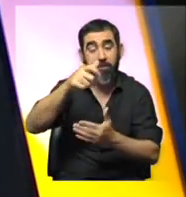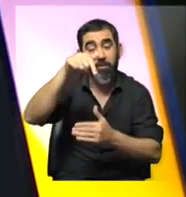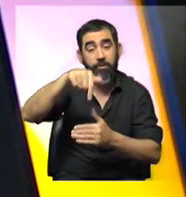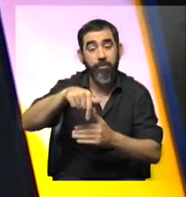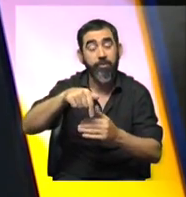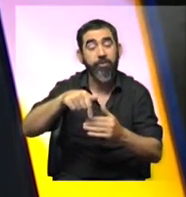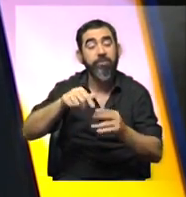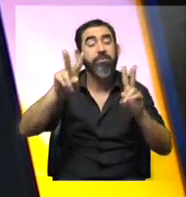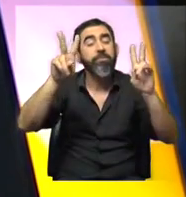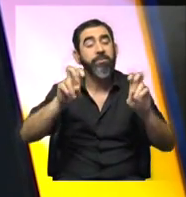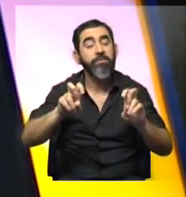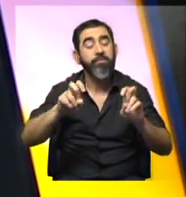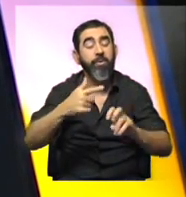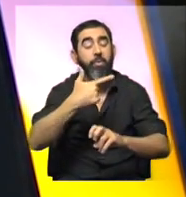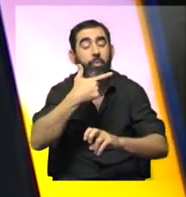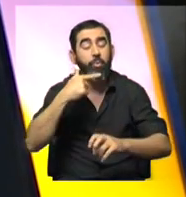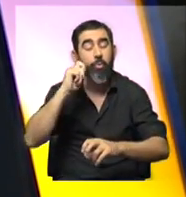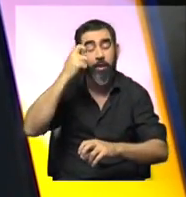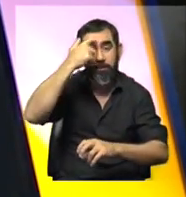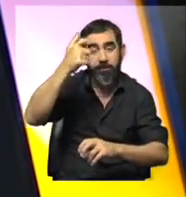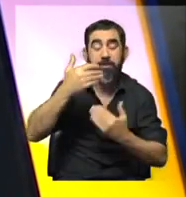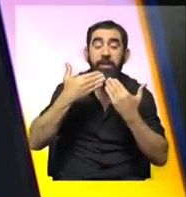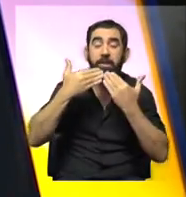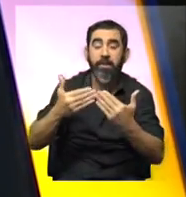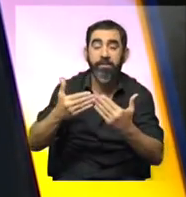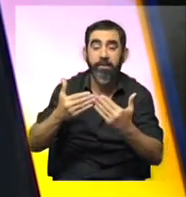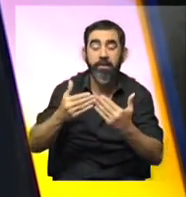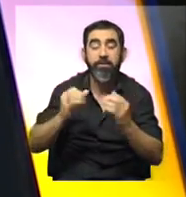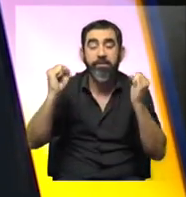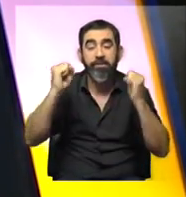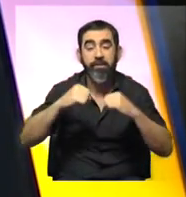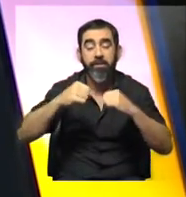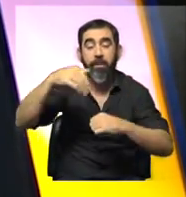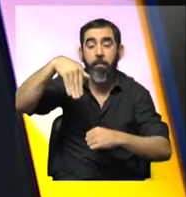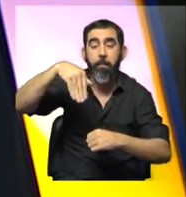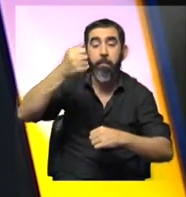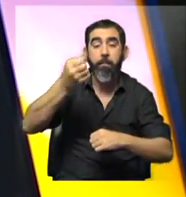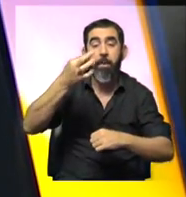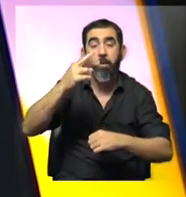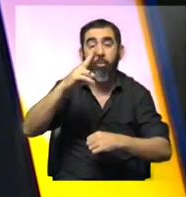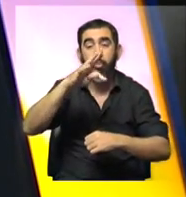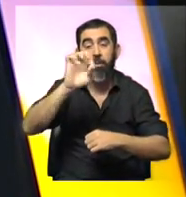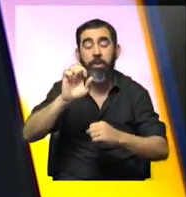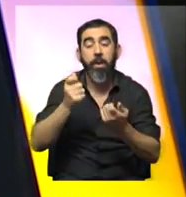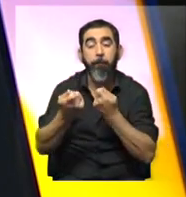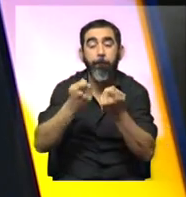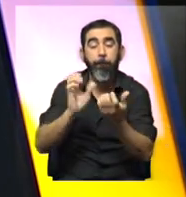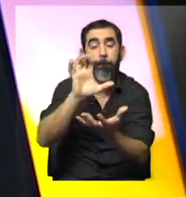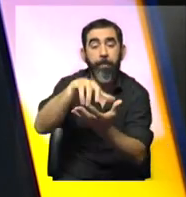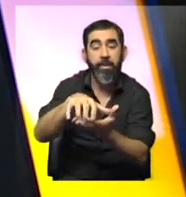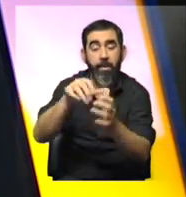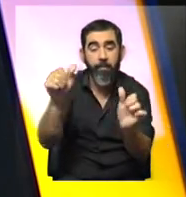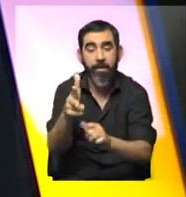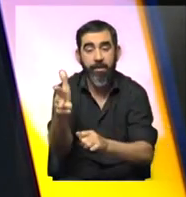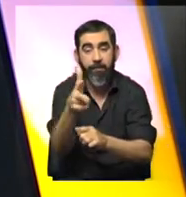un cierre que tiene que ver con Gusto a Ciencia. El agradecimiento siempre a Cervecería Matute, que en su momento nos prestó la locación para hacer estos